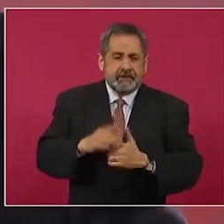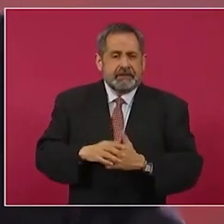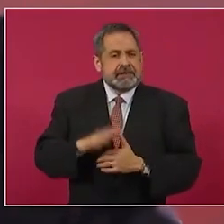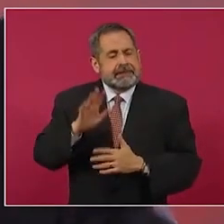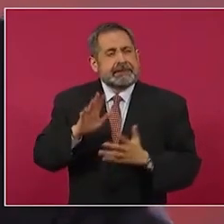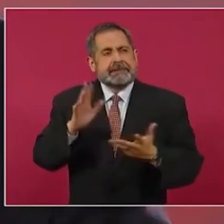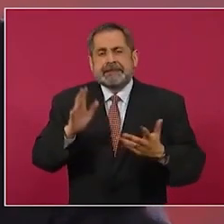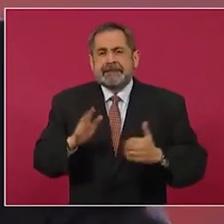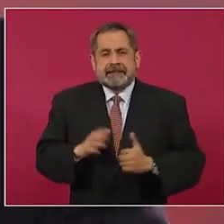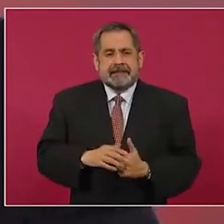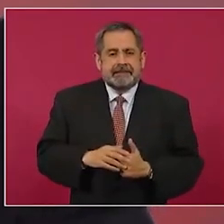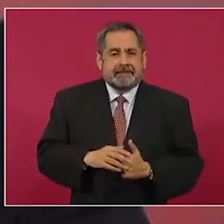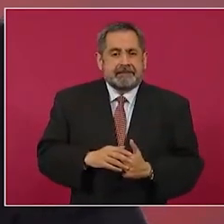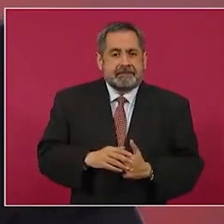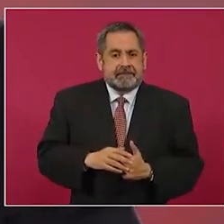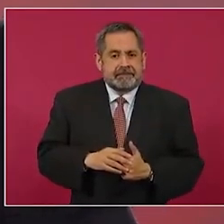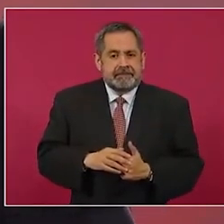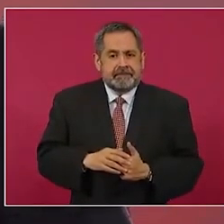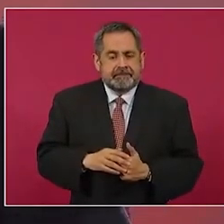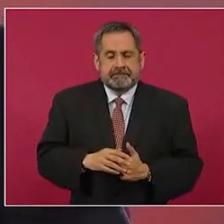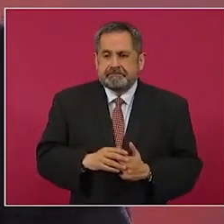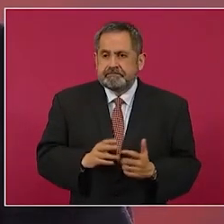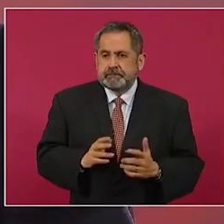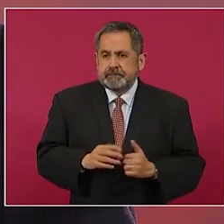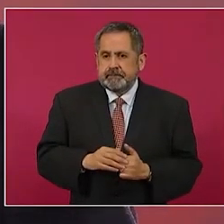parece como si